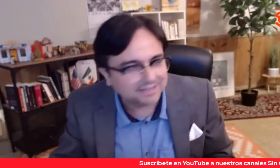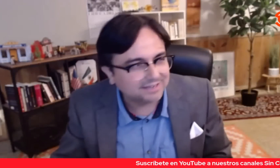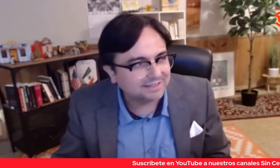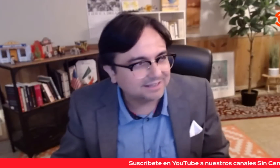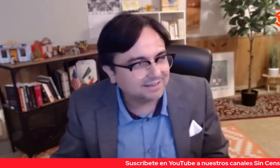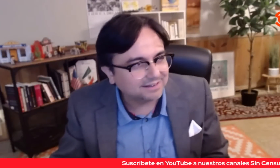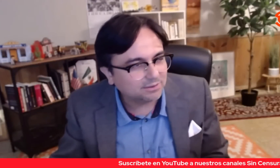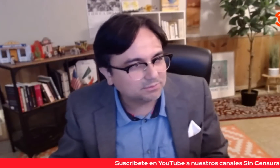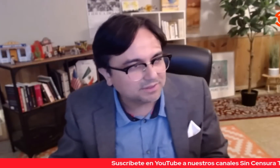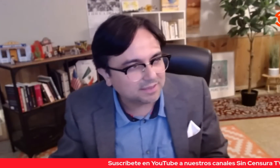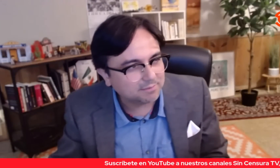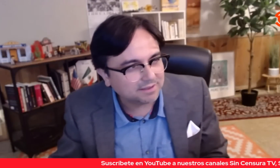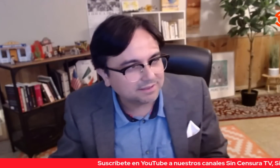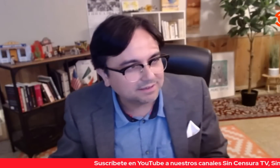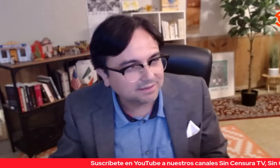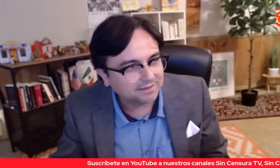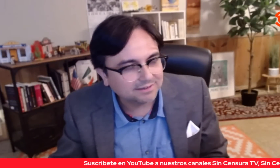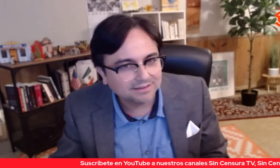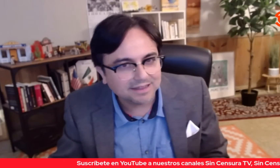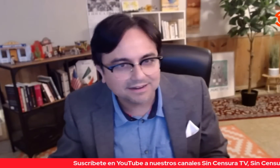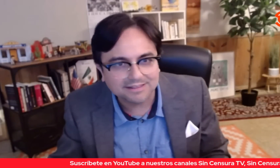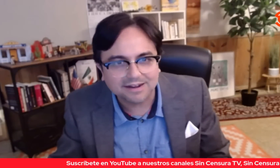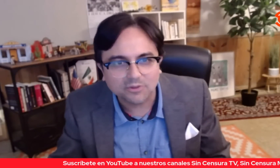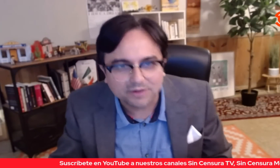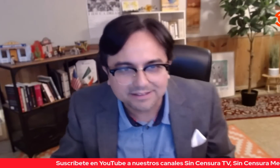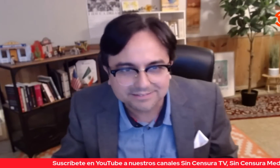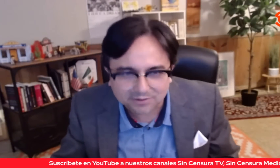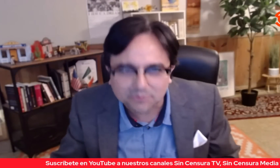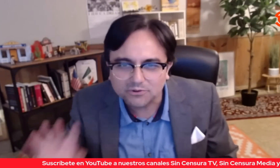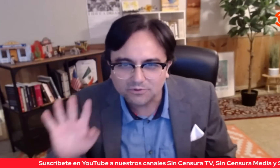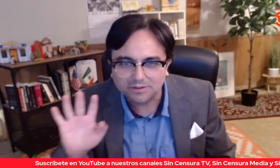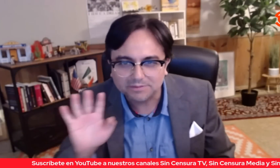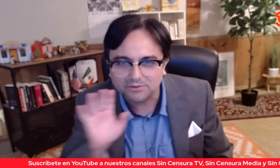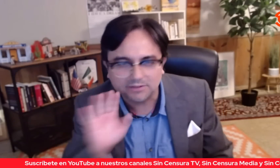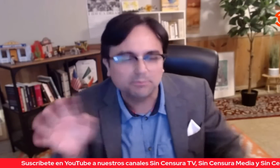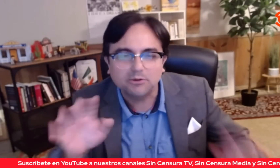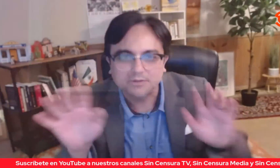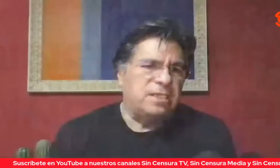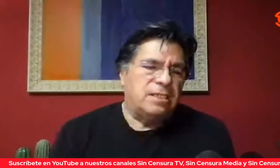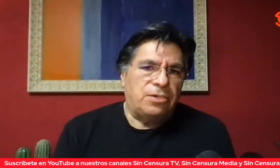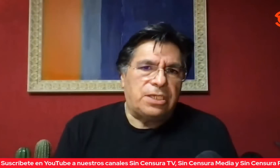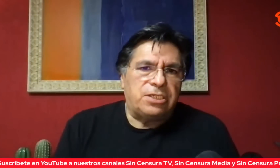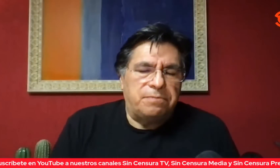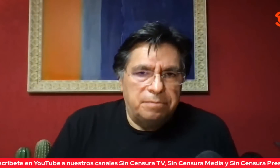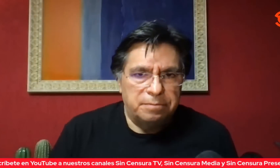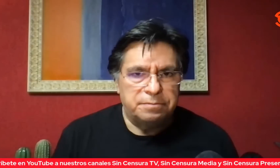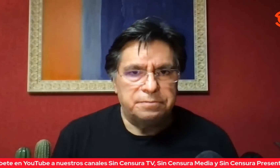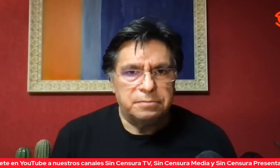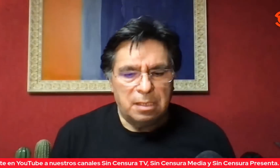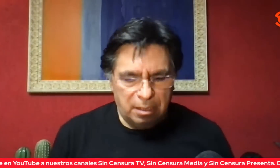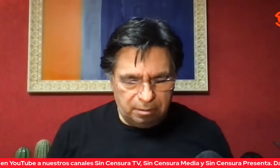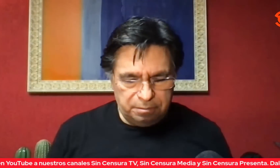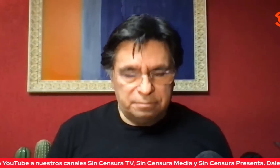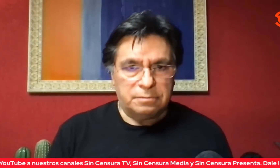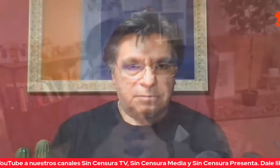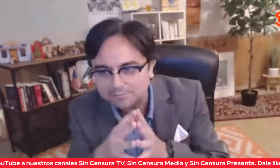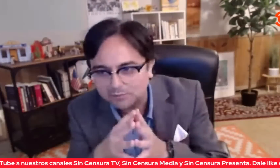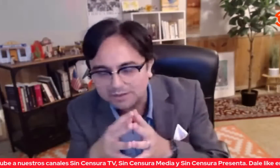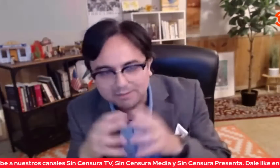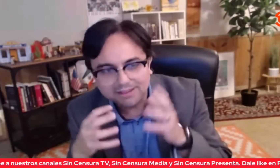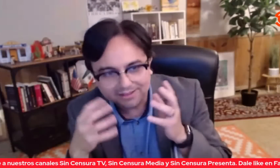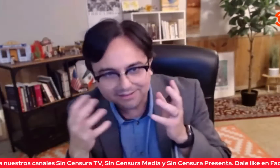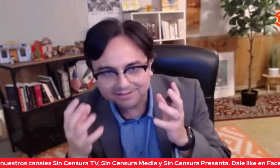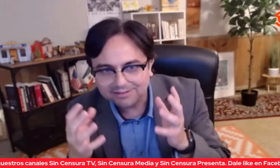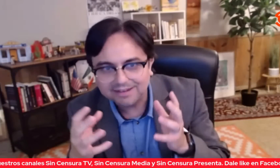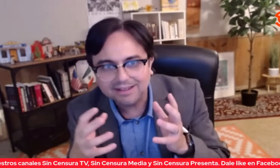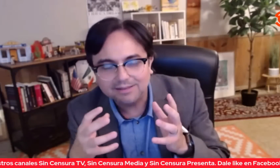fue ¿cómo se llama? La red de Radio Red, según yo, había sido en Creo Radio que sí, creo No, que no, sí. yo me acuerdo mucho que este